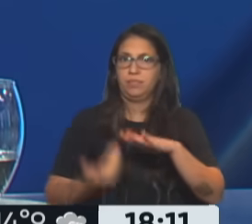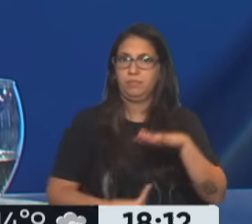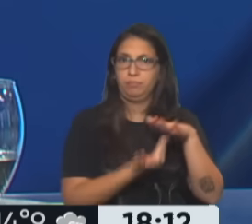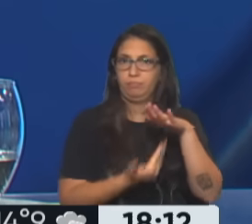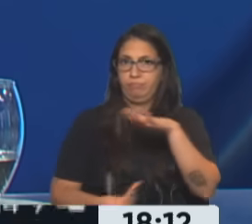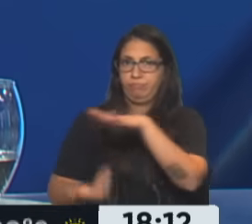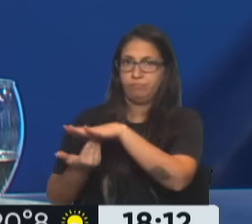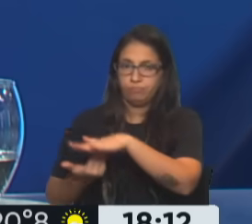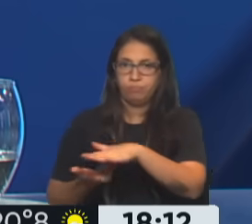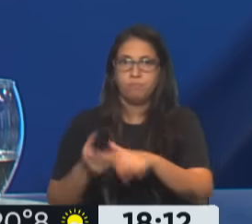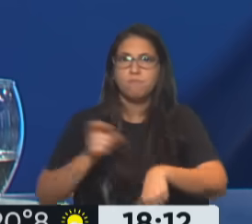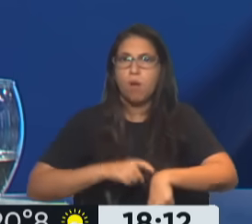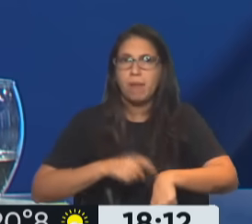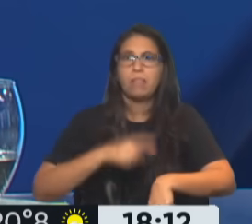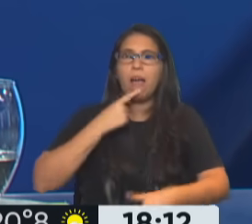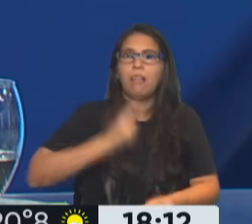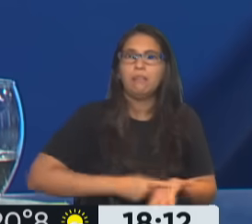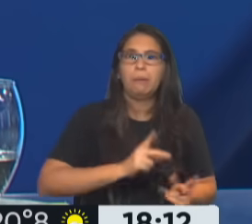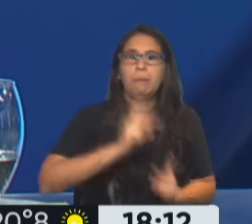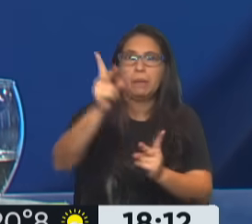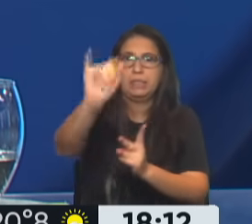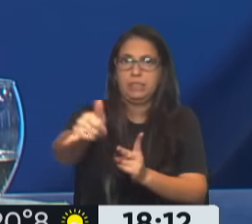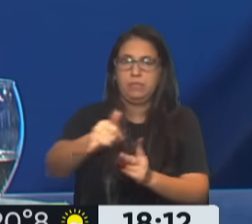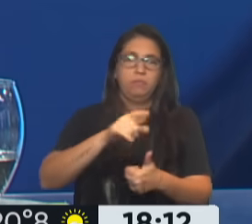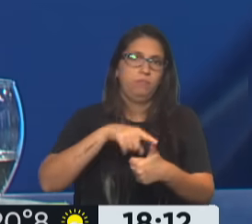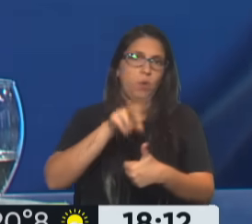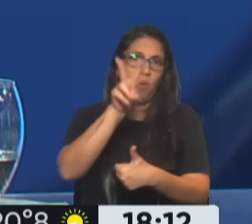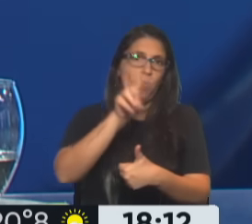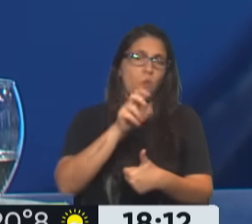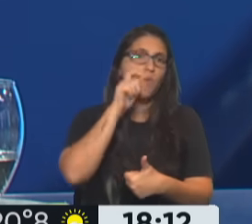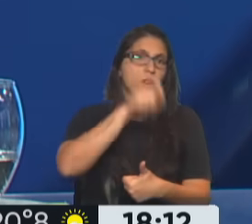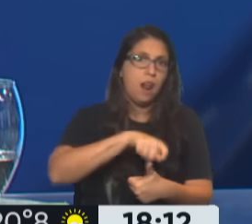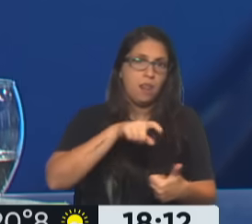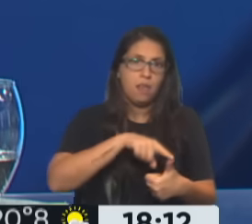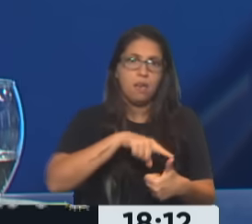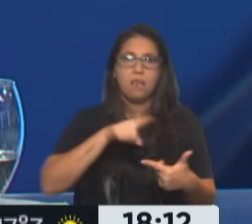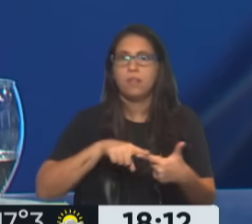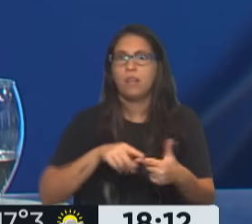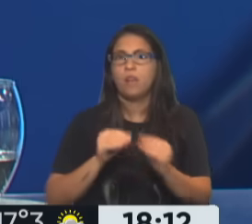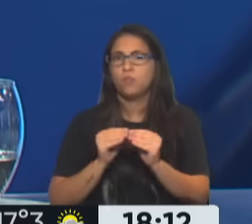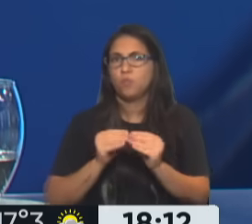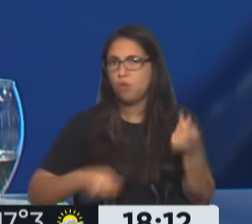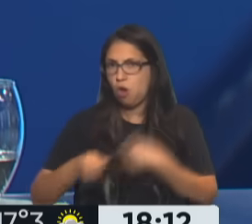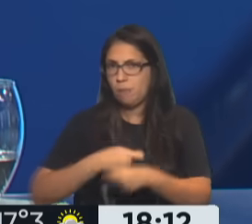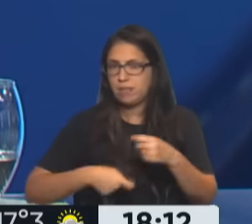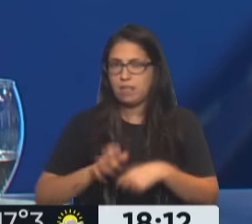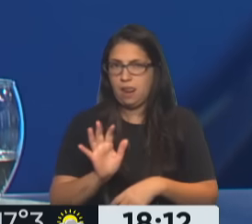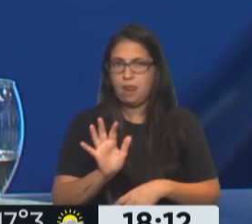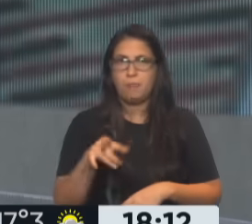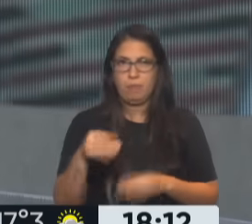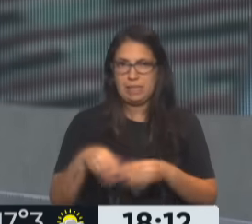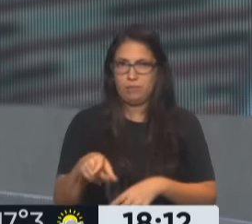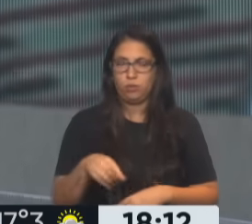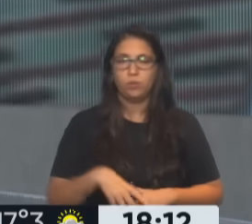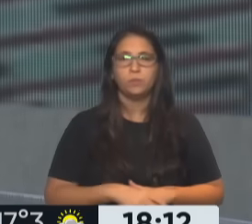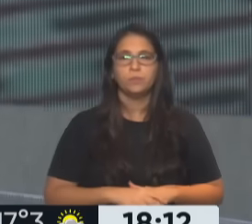analizar el momento del viaje de Xi. Uno es Ucrania, el otro tenía que ver con la cuestión comercial. Arrancamos, si te parece, por ahí. Claro. A